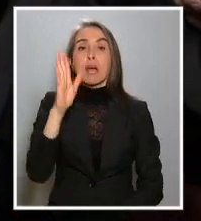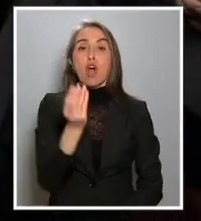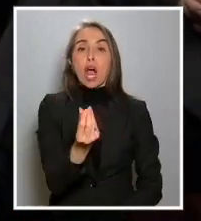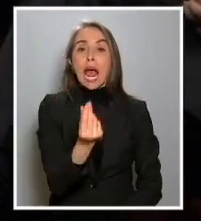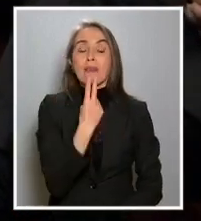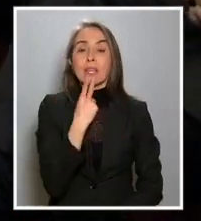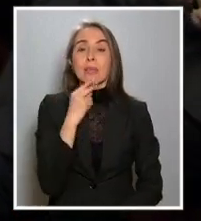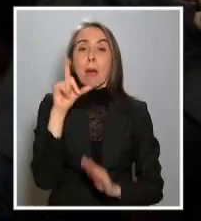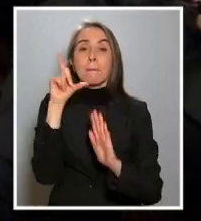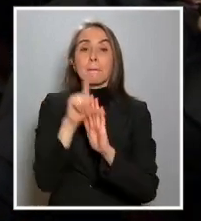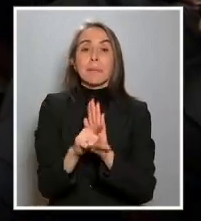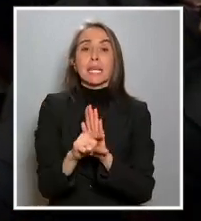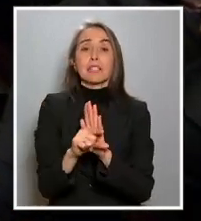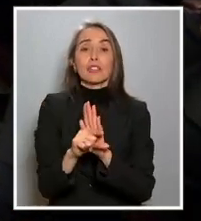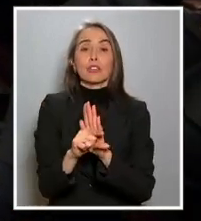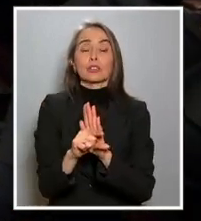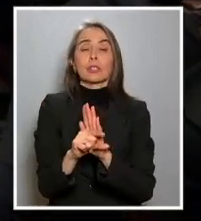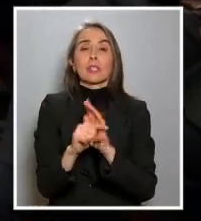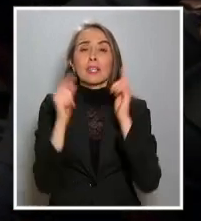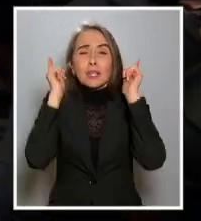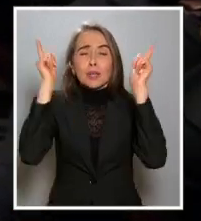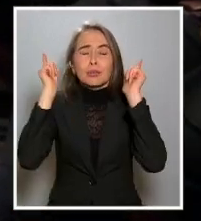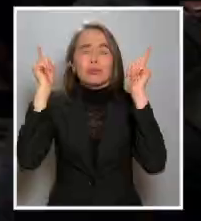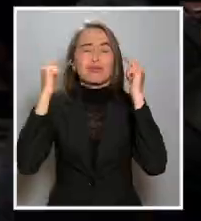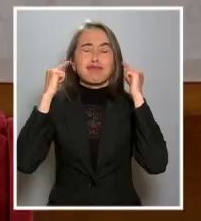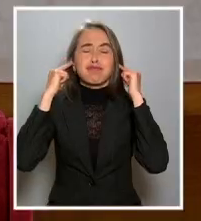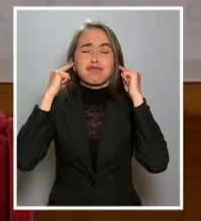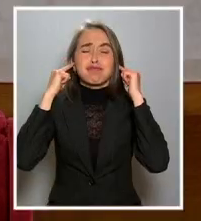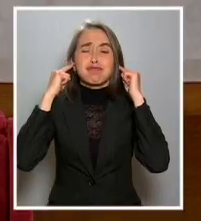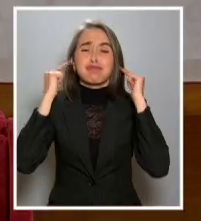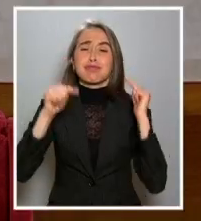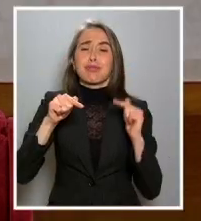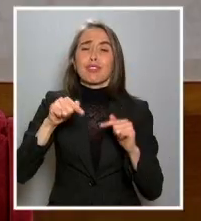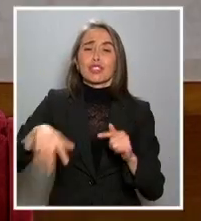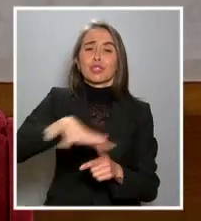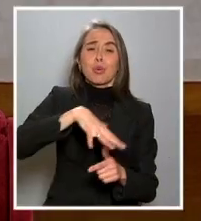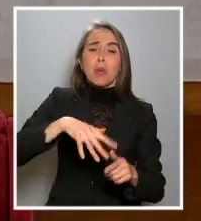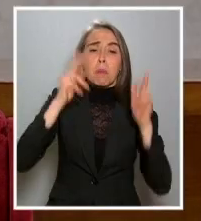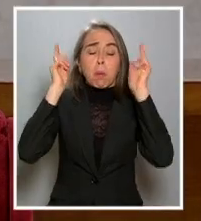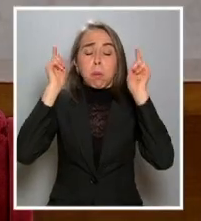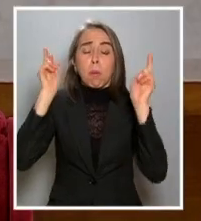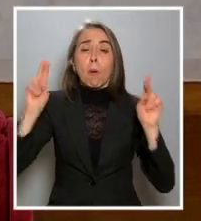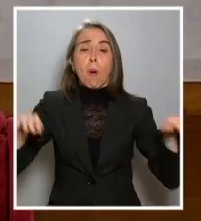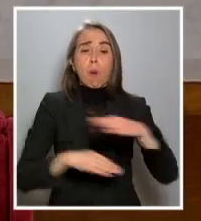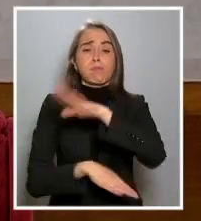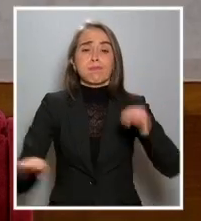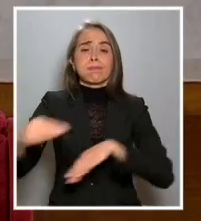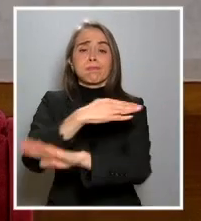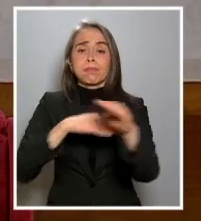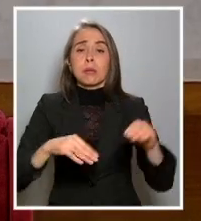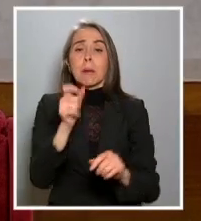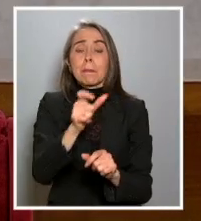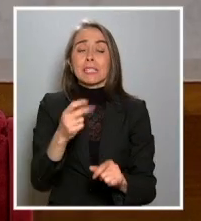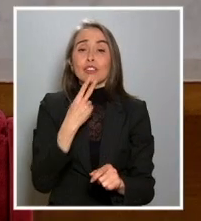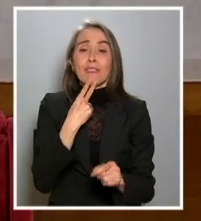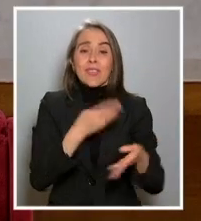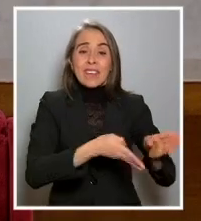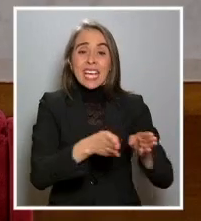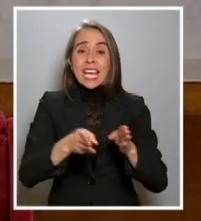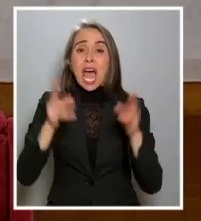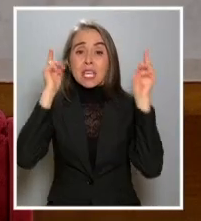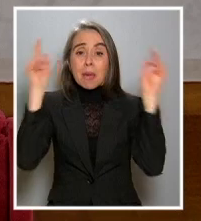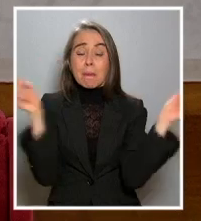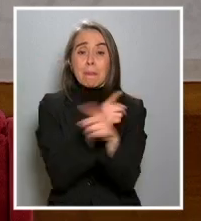esto también es mejor calidad de vida porque reduce significativamente el ruido ambiental en las ciudades y le cambia la vida a la gente que vive en las vías por donde circula la